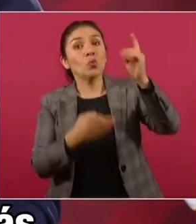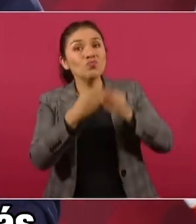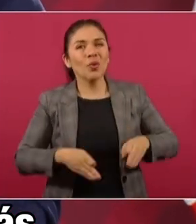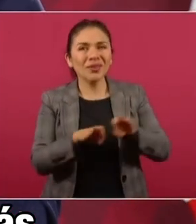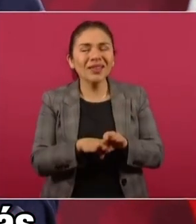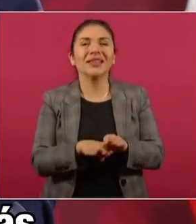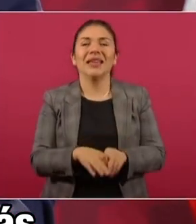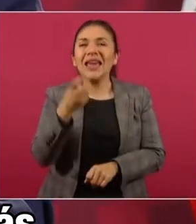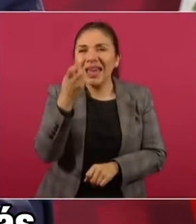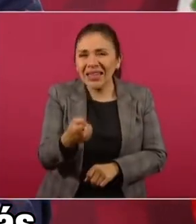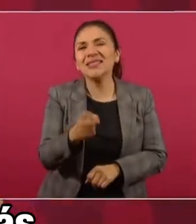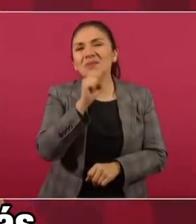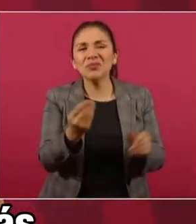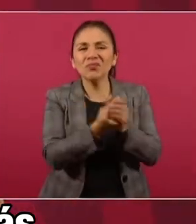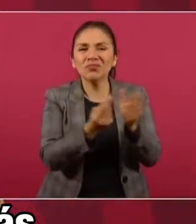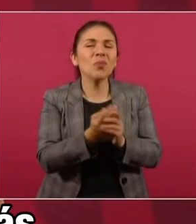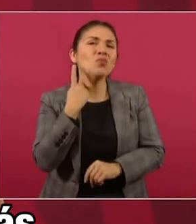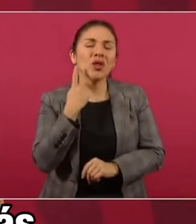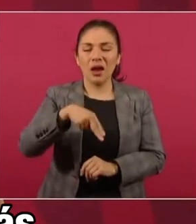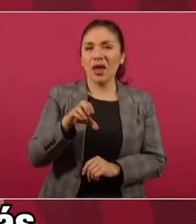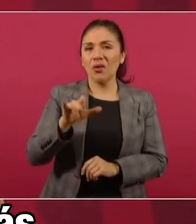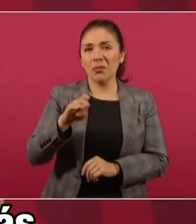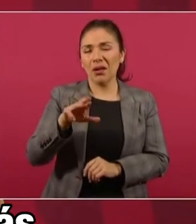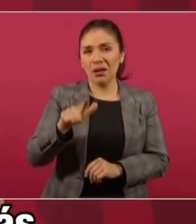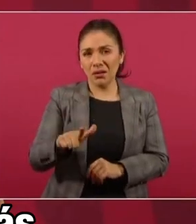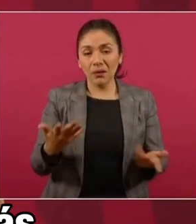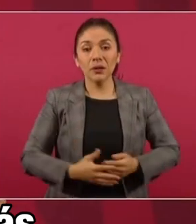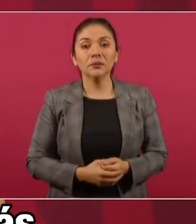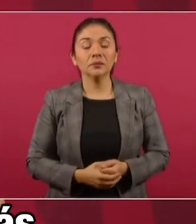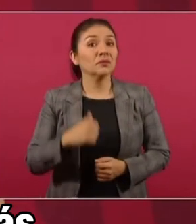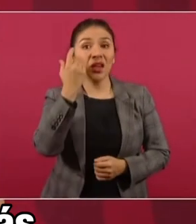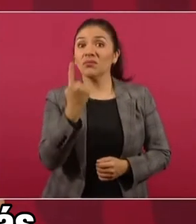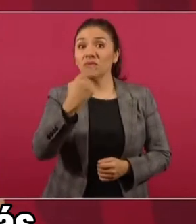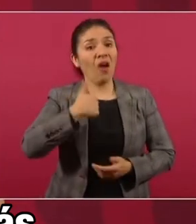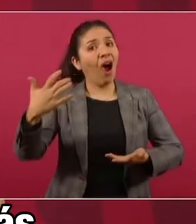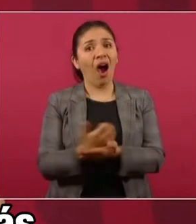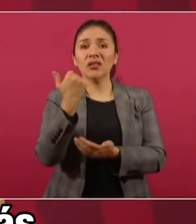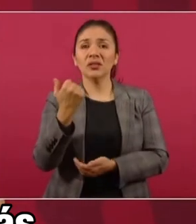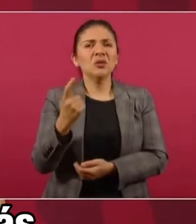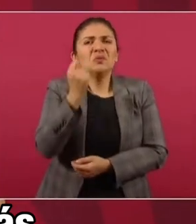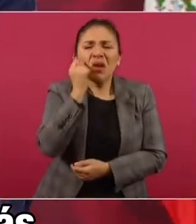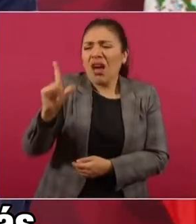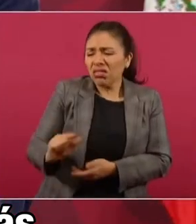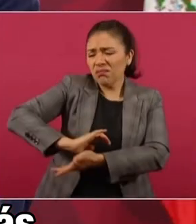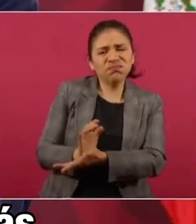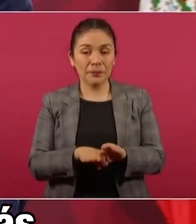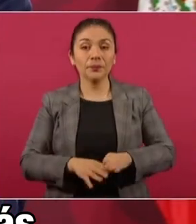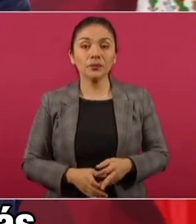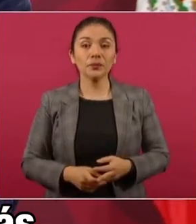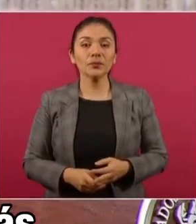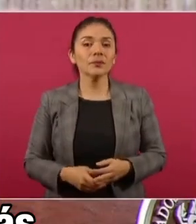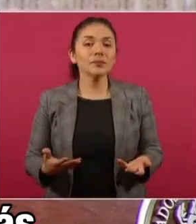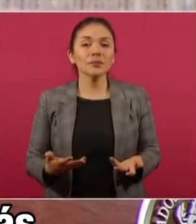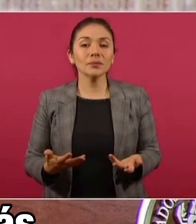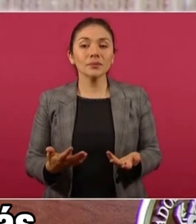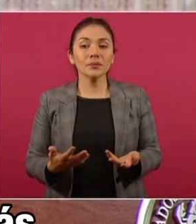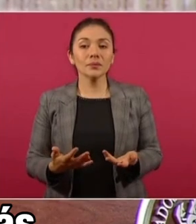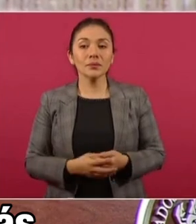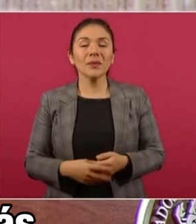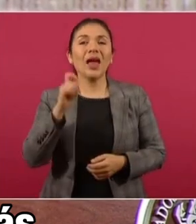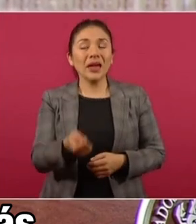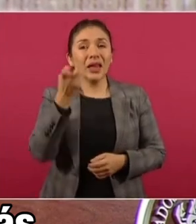Eso es parte de la política neoliberal. Había que triunfar a toda costa sin escrúpulos morales de ninguna índole. Son de los